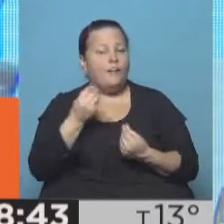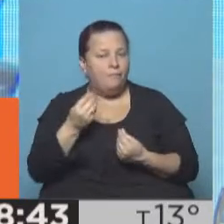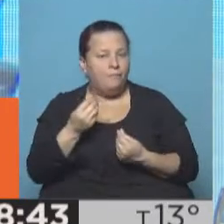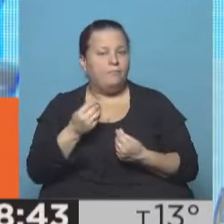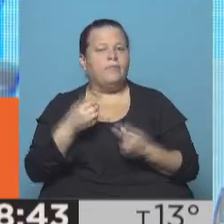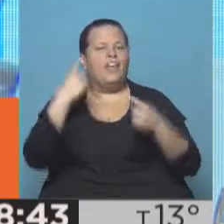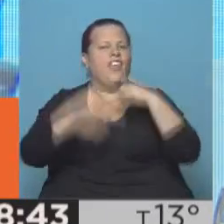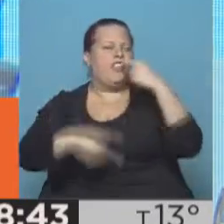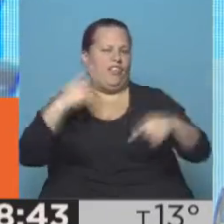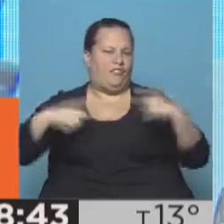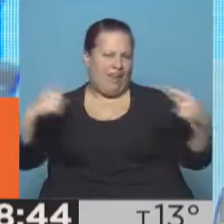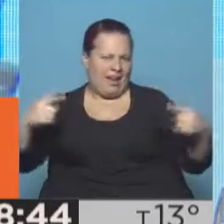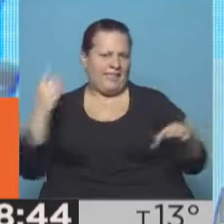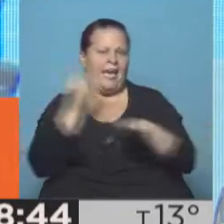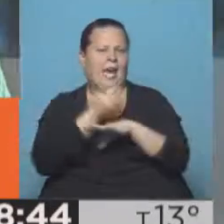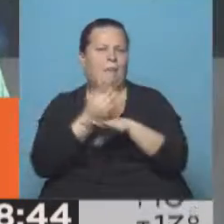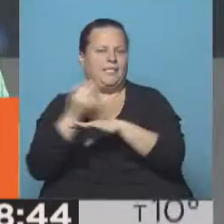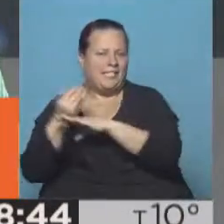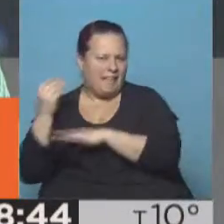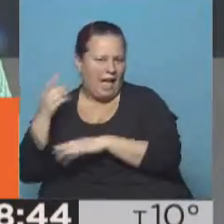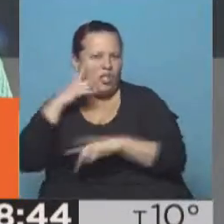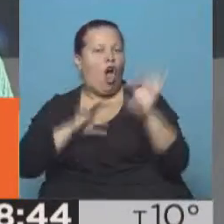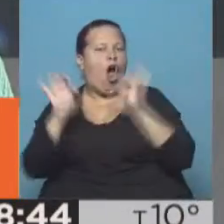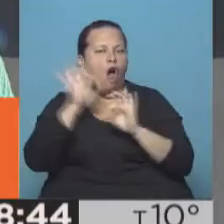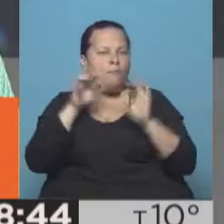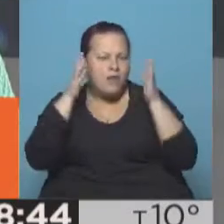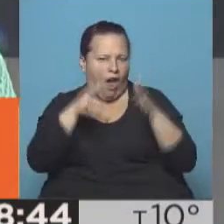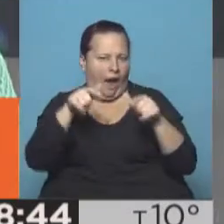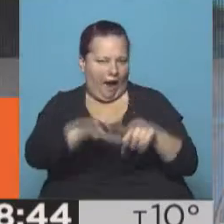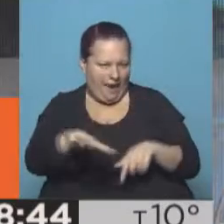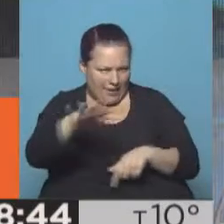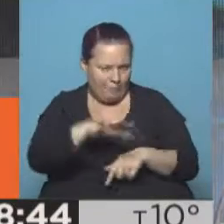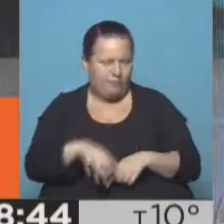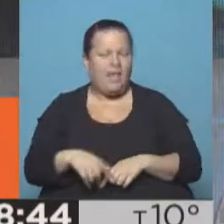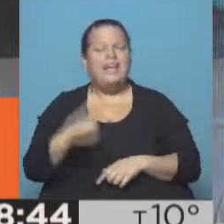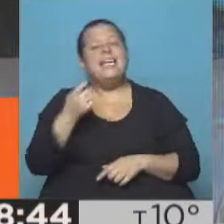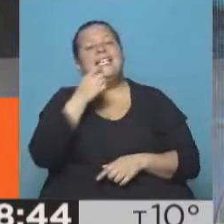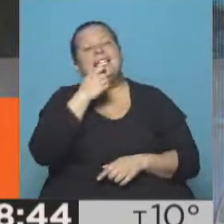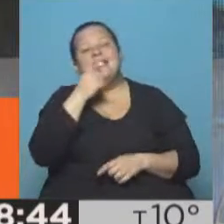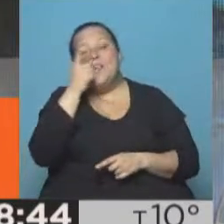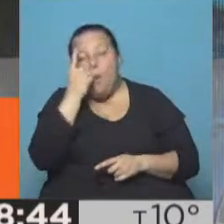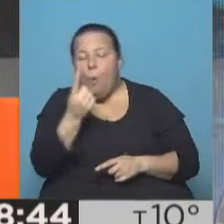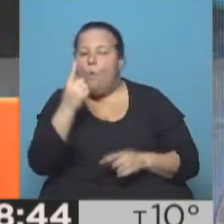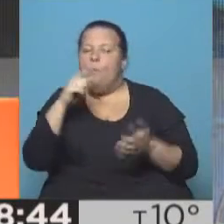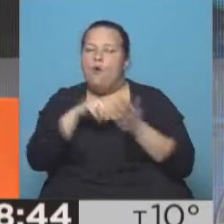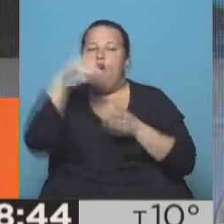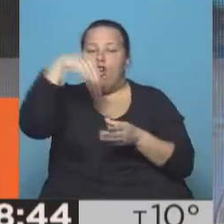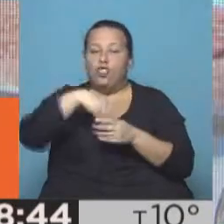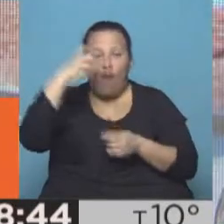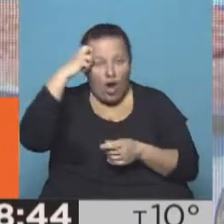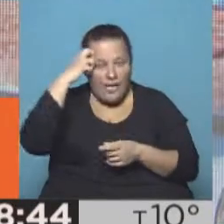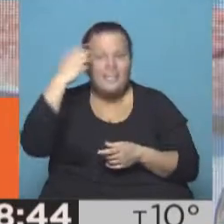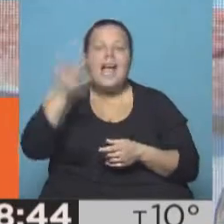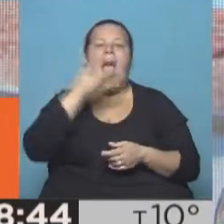la pluralidad de representaciones, de miradas que están sentadas ahí. Si hay algo que es el Parlamento, es el